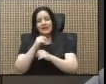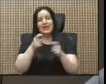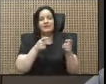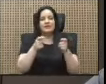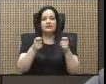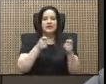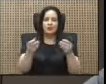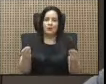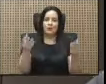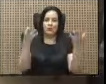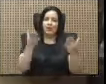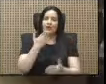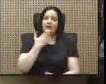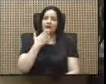gracias.